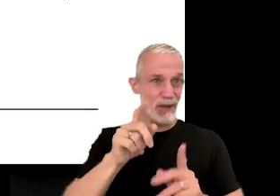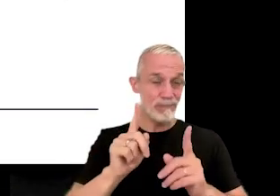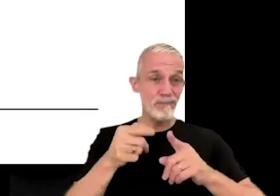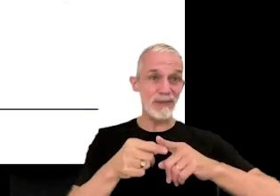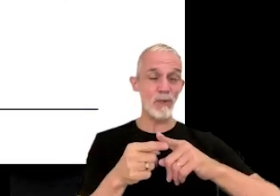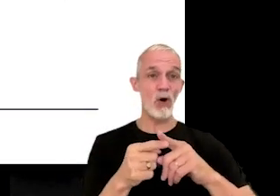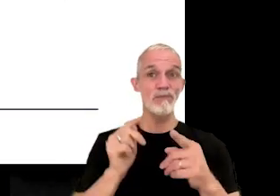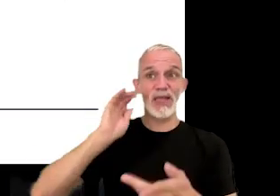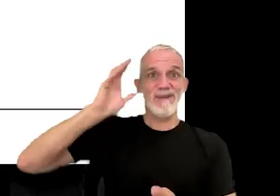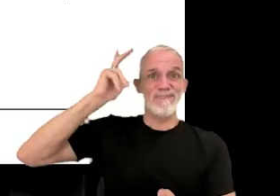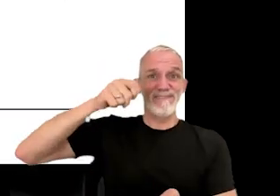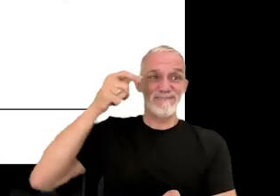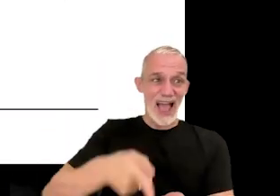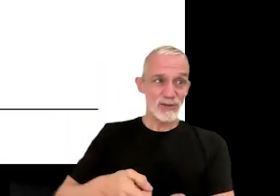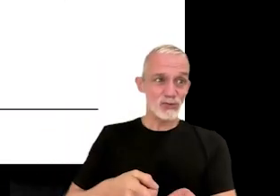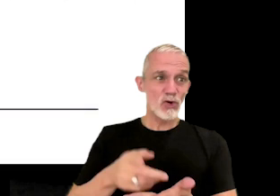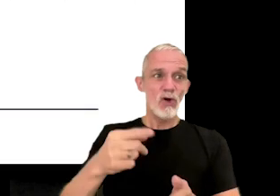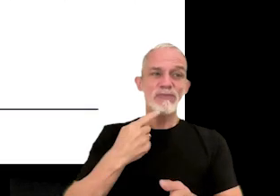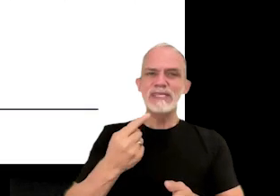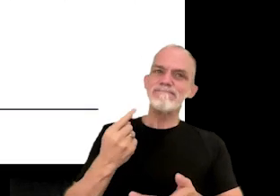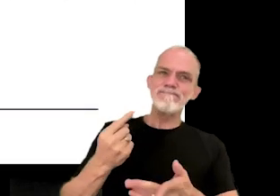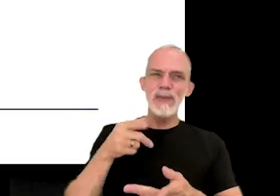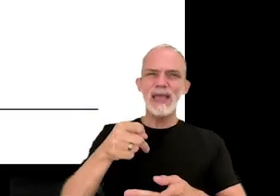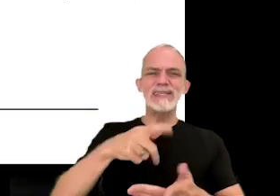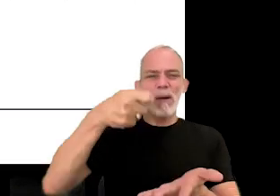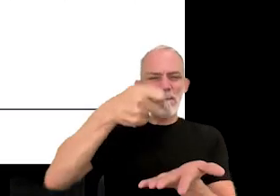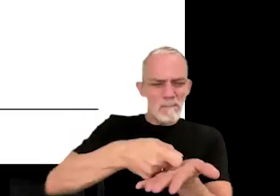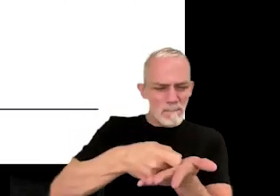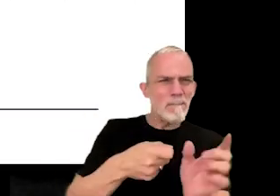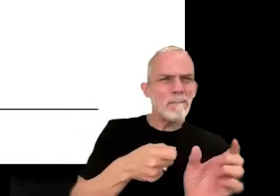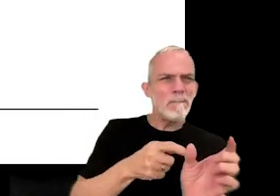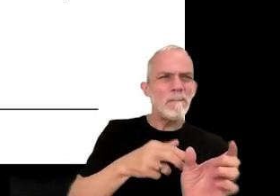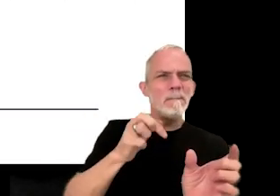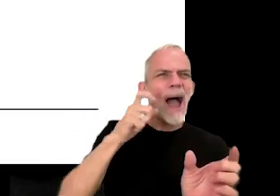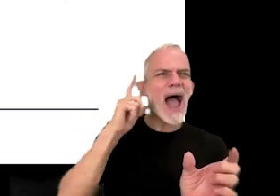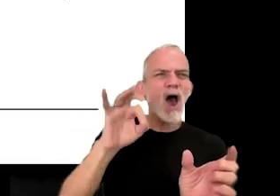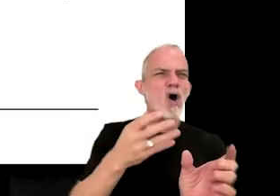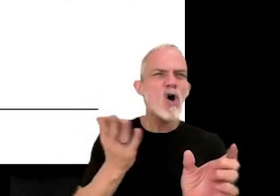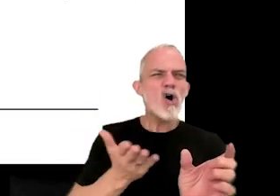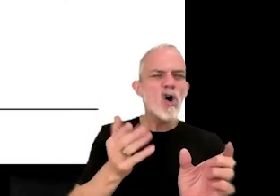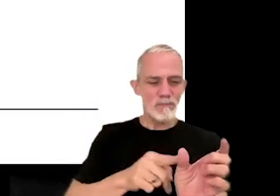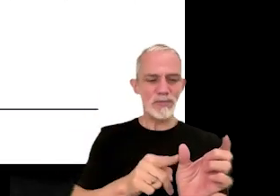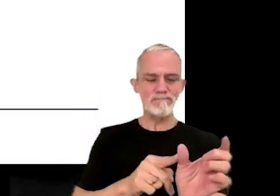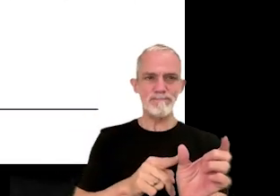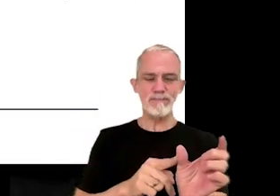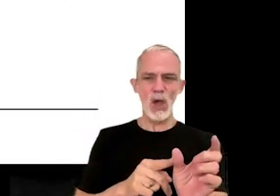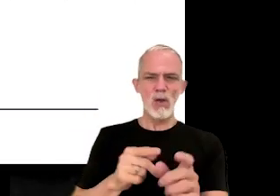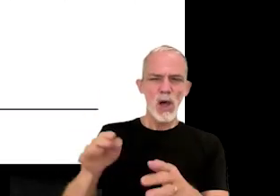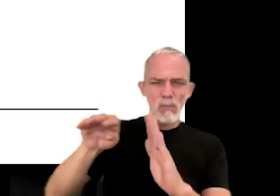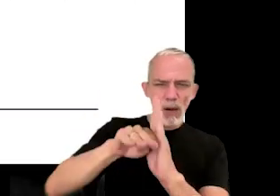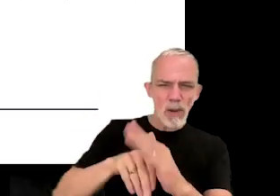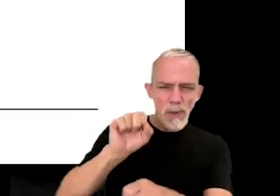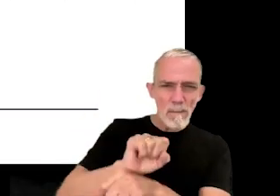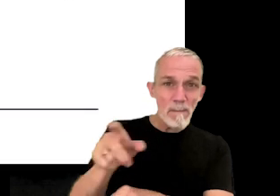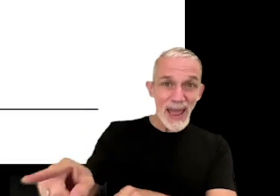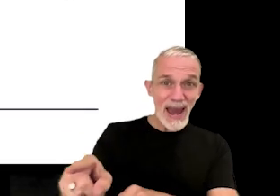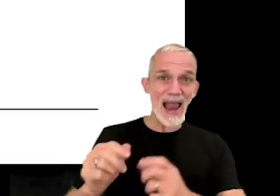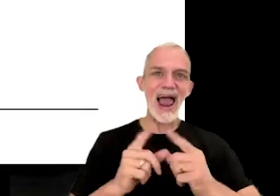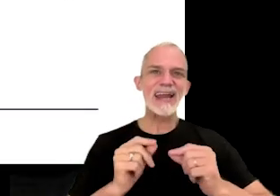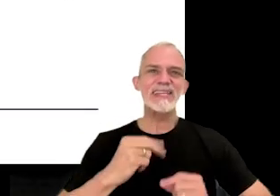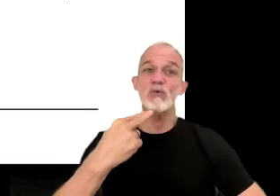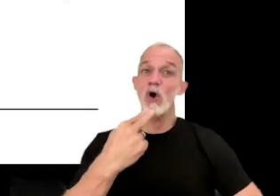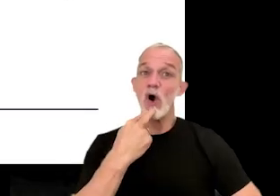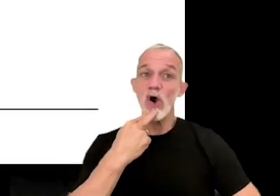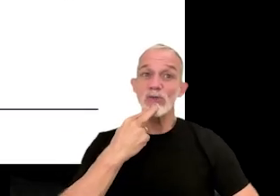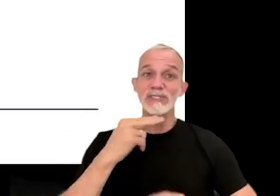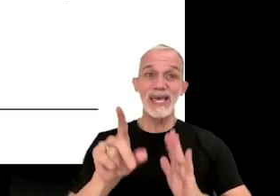fallo y dice que se interpreta al pago al que se hace referencia por la norma penal tributaria, el artículo 11